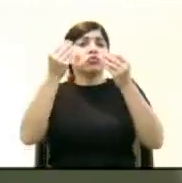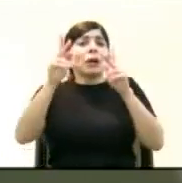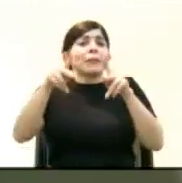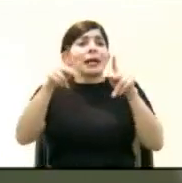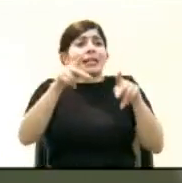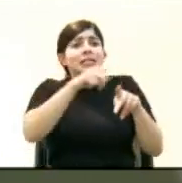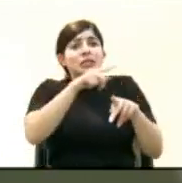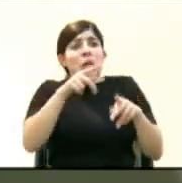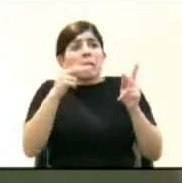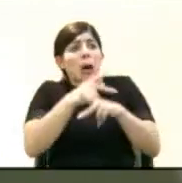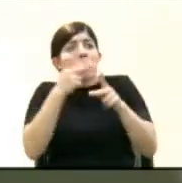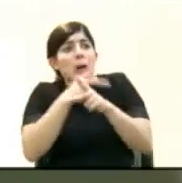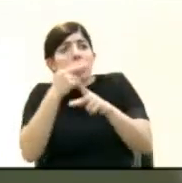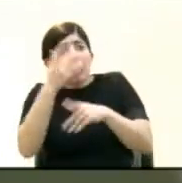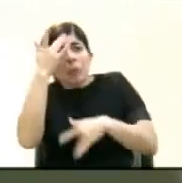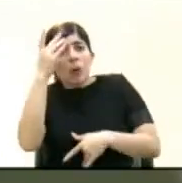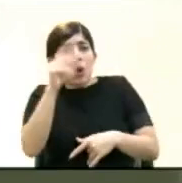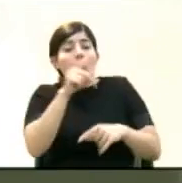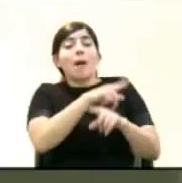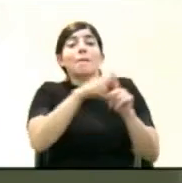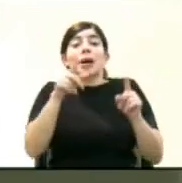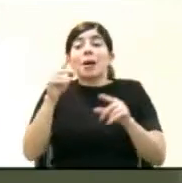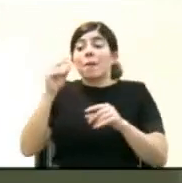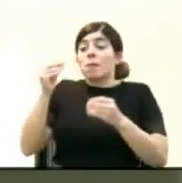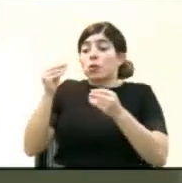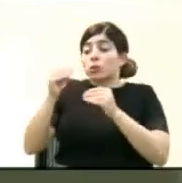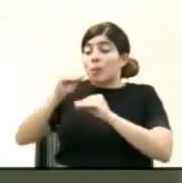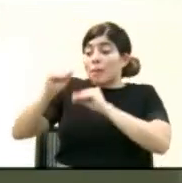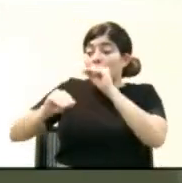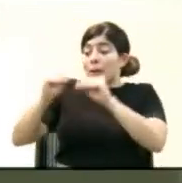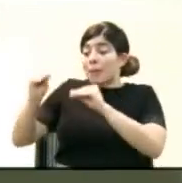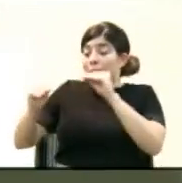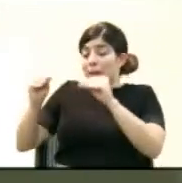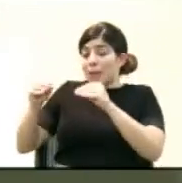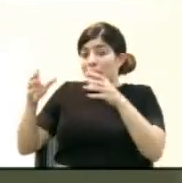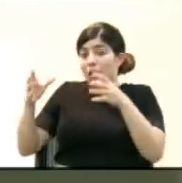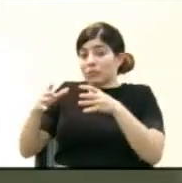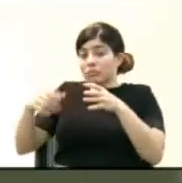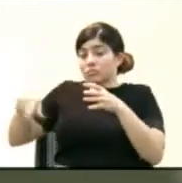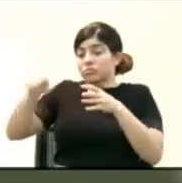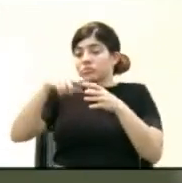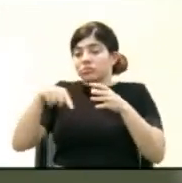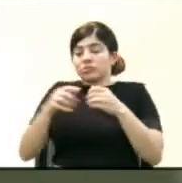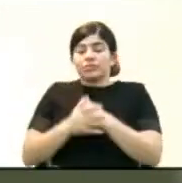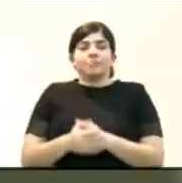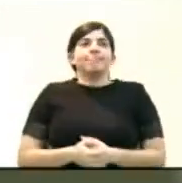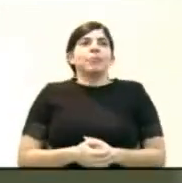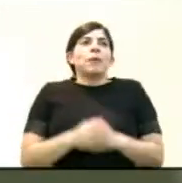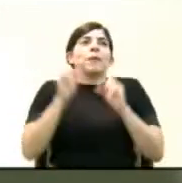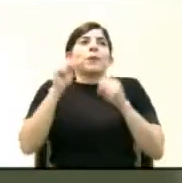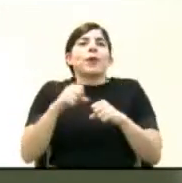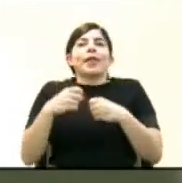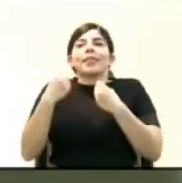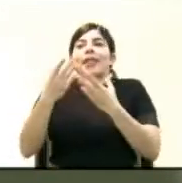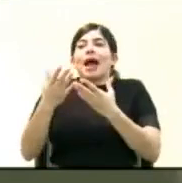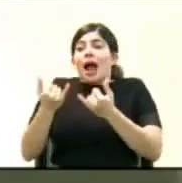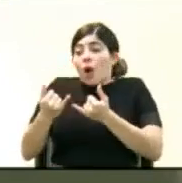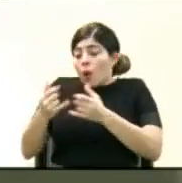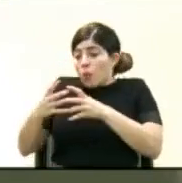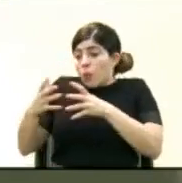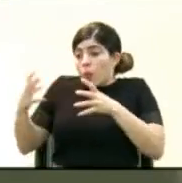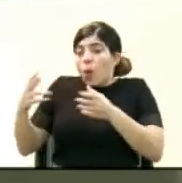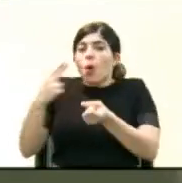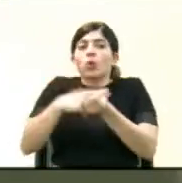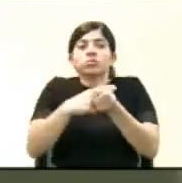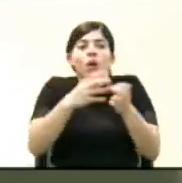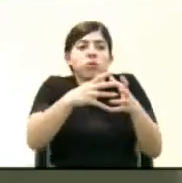estén agravando, si hay una gran cantidad de contagios, igual el número absoluto va a generar algún tipo de saturación hospitalaria, que es lo que estamos viendo